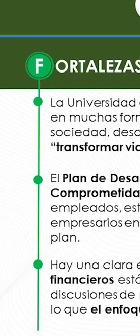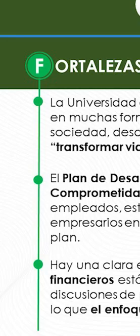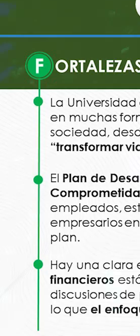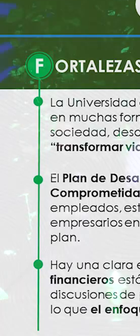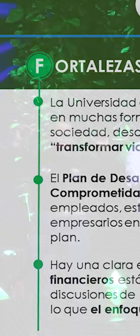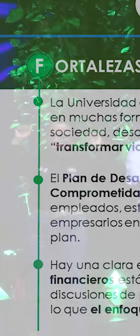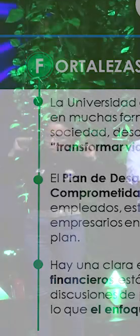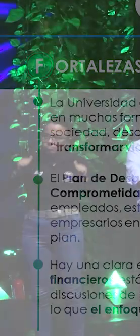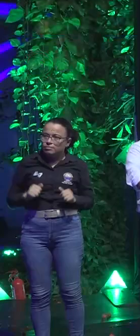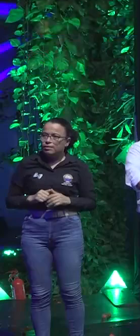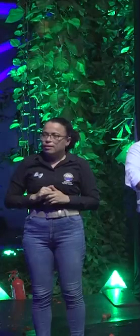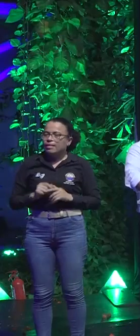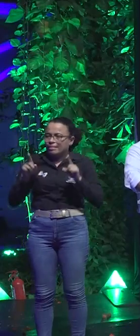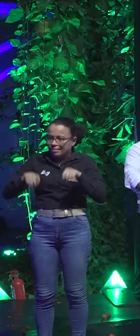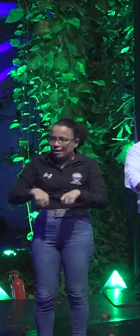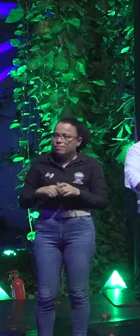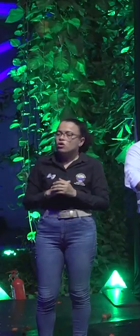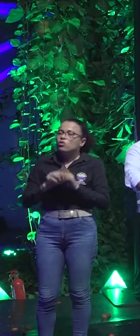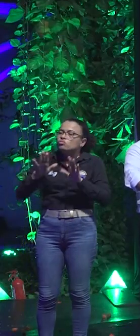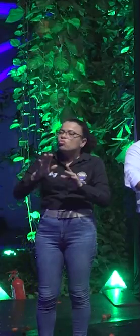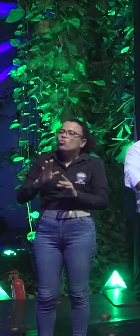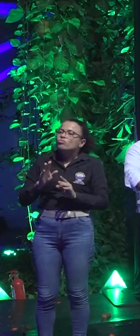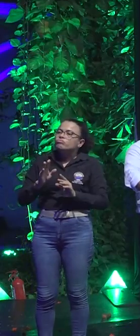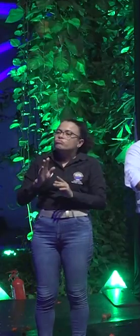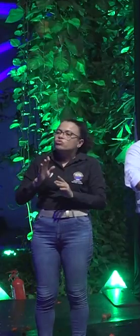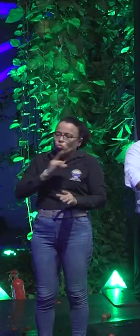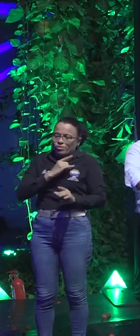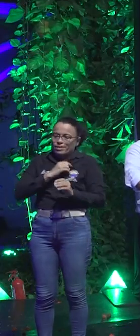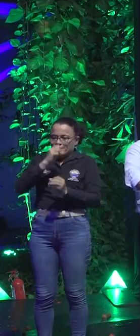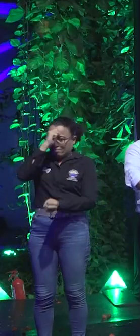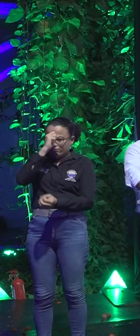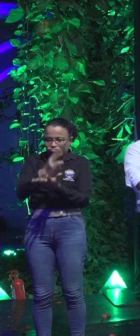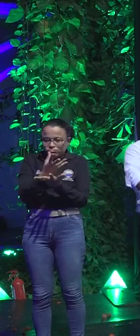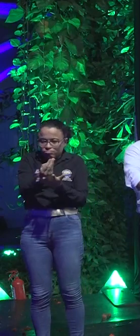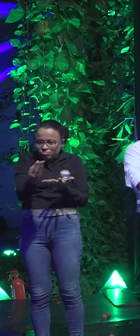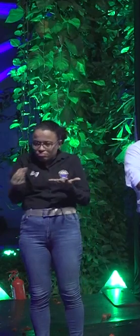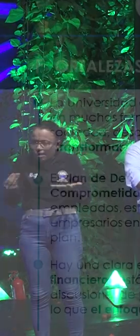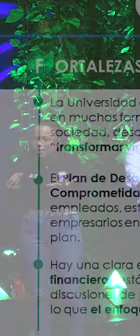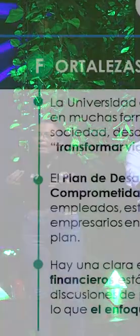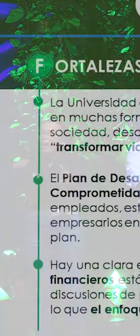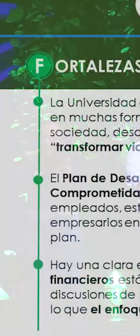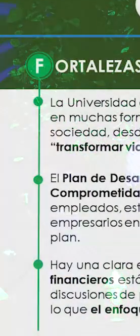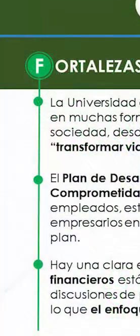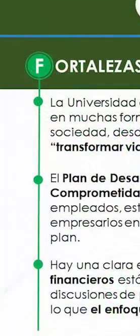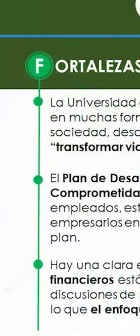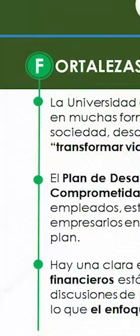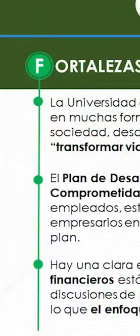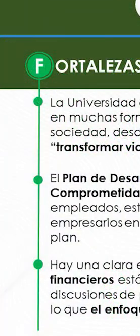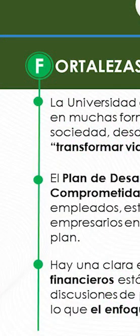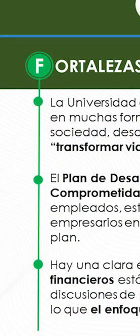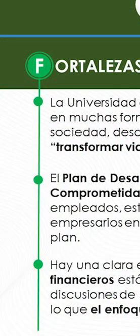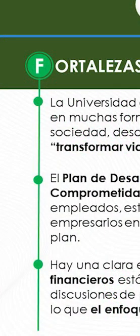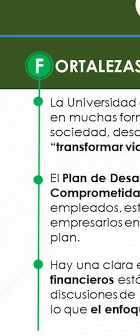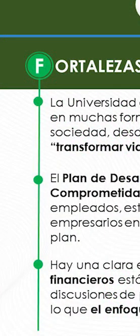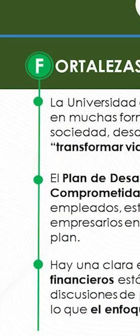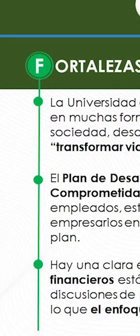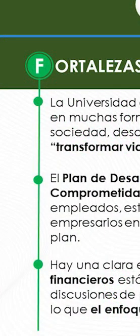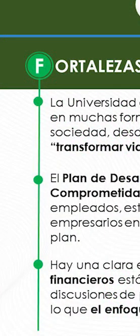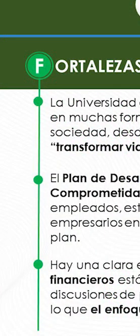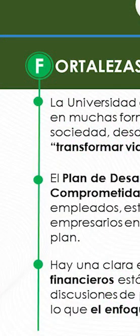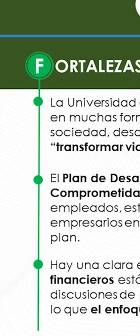sea. Es una universidad diversa y tiene que hacerlo así. Tener planes financieros específicos